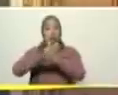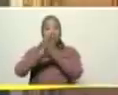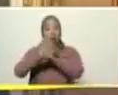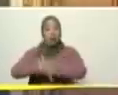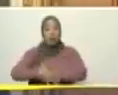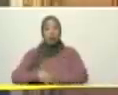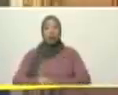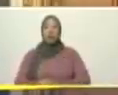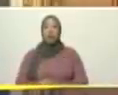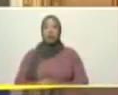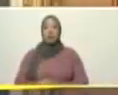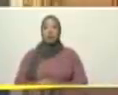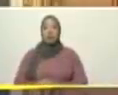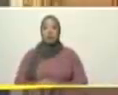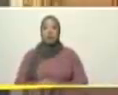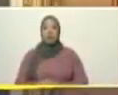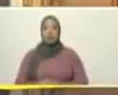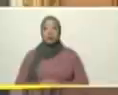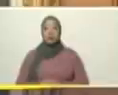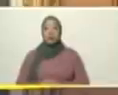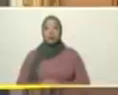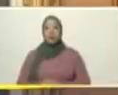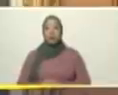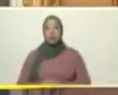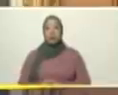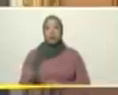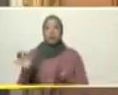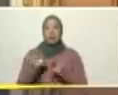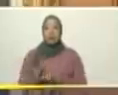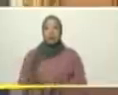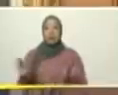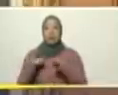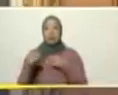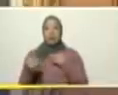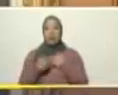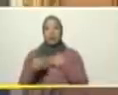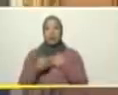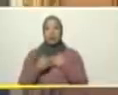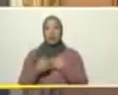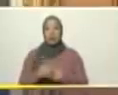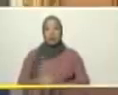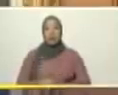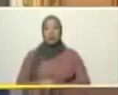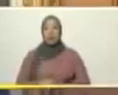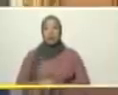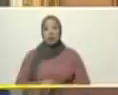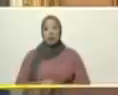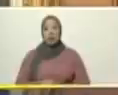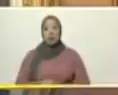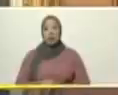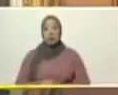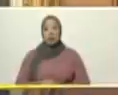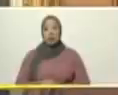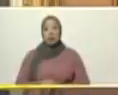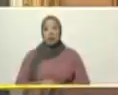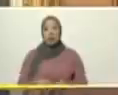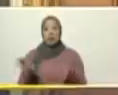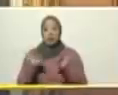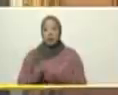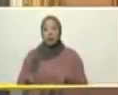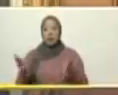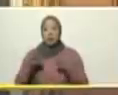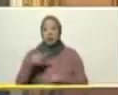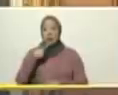democrático de la supuesta derecha. Nunca han tenido un proyecto democrático, ni lo tienen. La oligarquía mostró